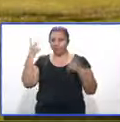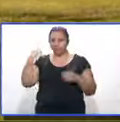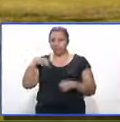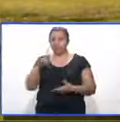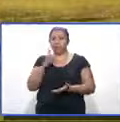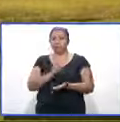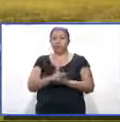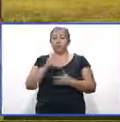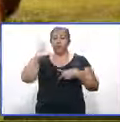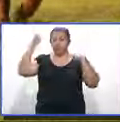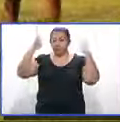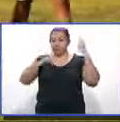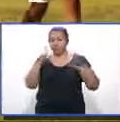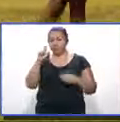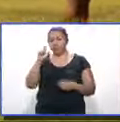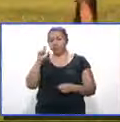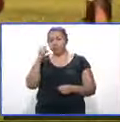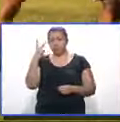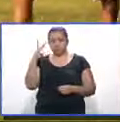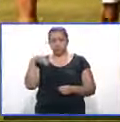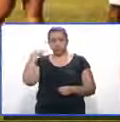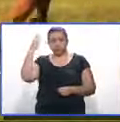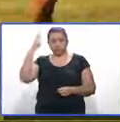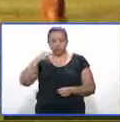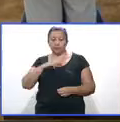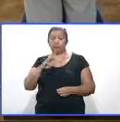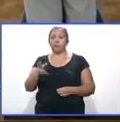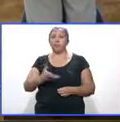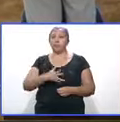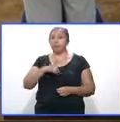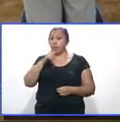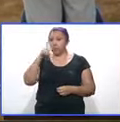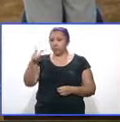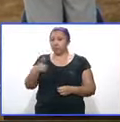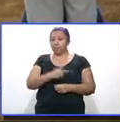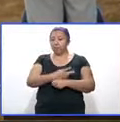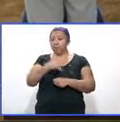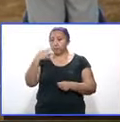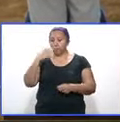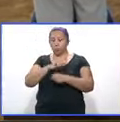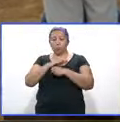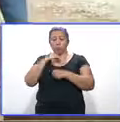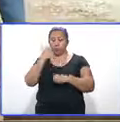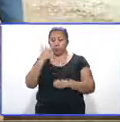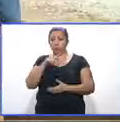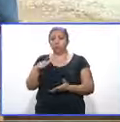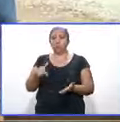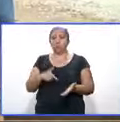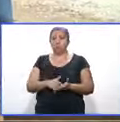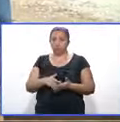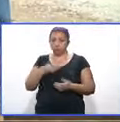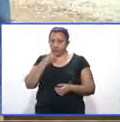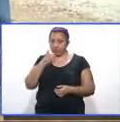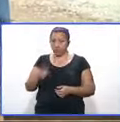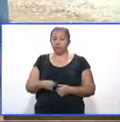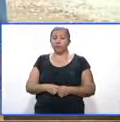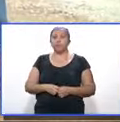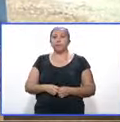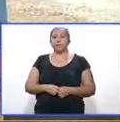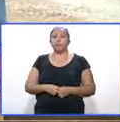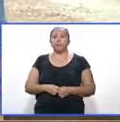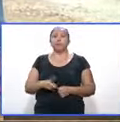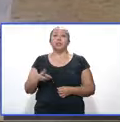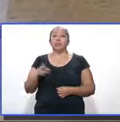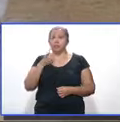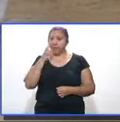visita Yucatán del 20 al 22 de marzo. Recibe la luz del equinoccio de primavera en cualquiera de esos sitios sagrados de la civilización maya